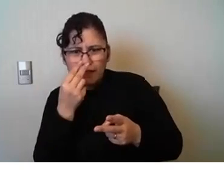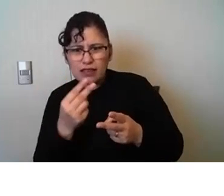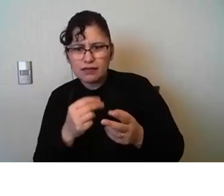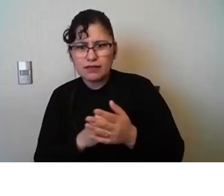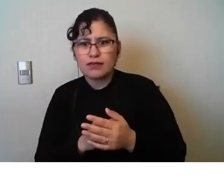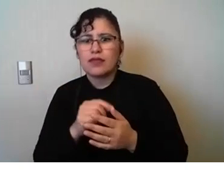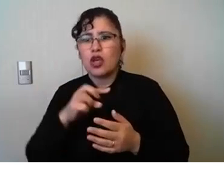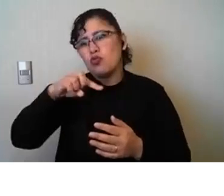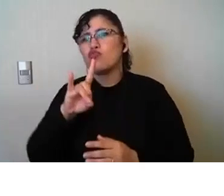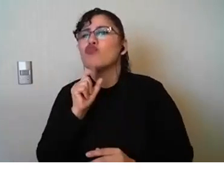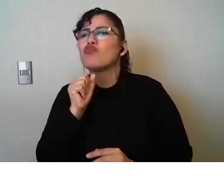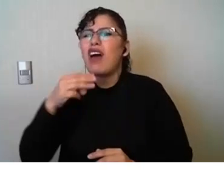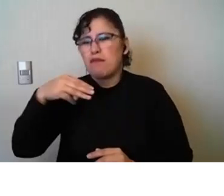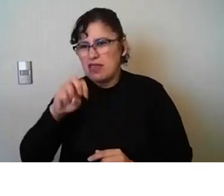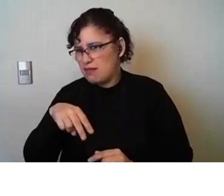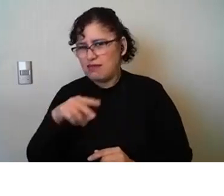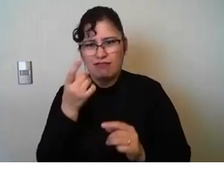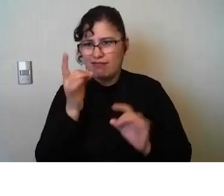putamen.